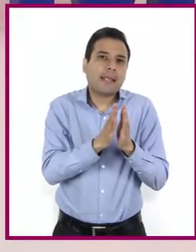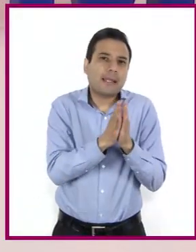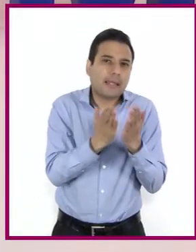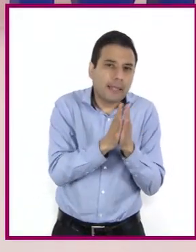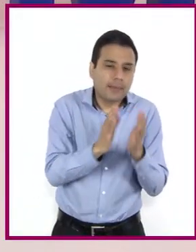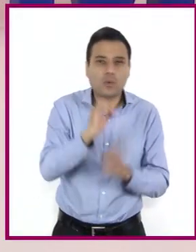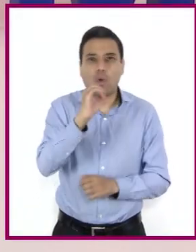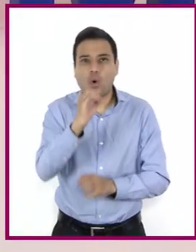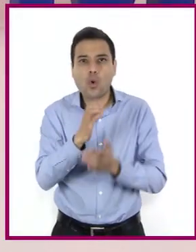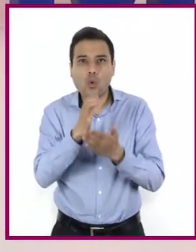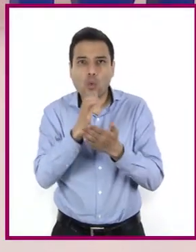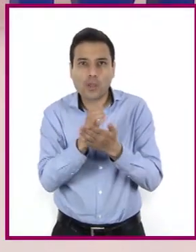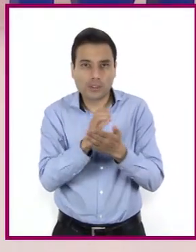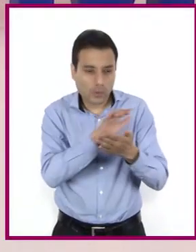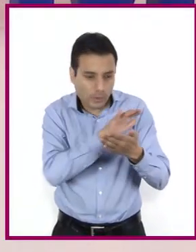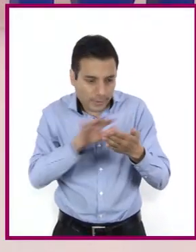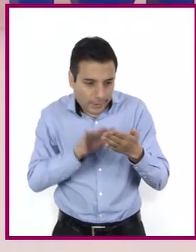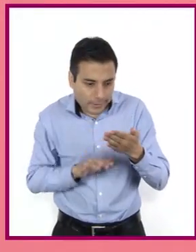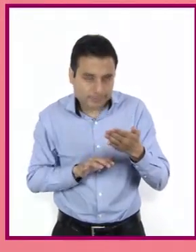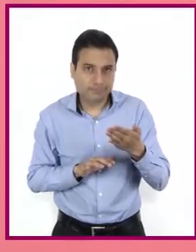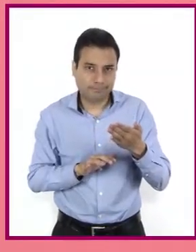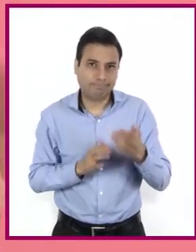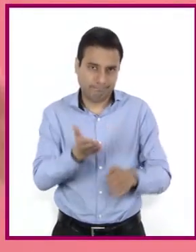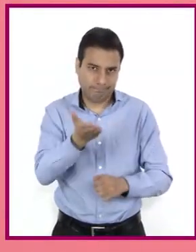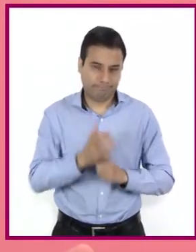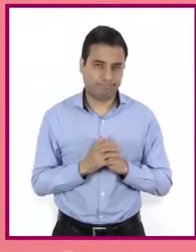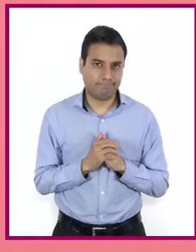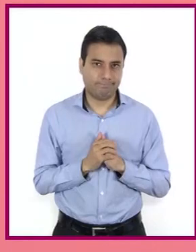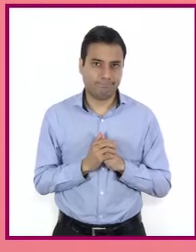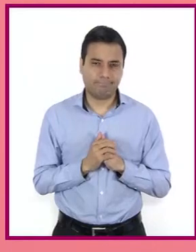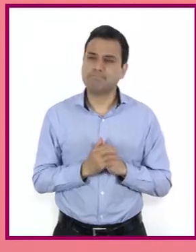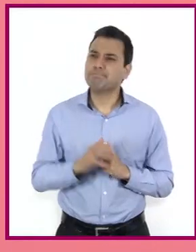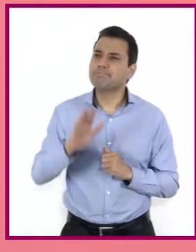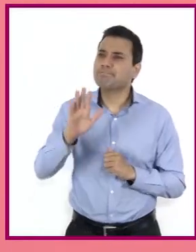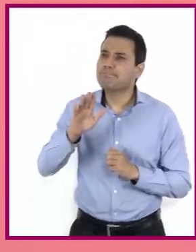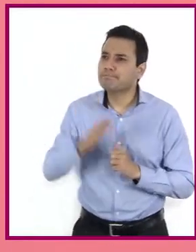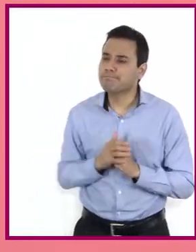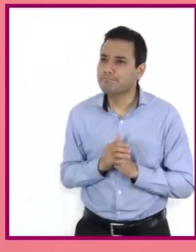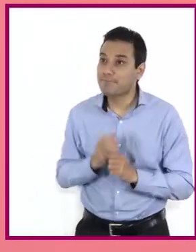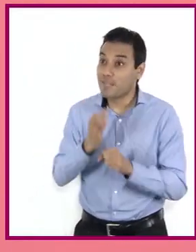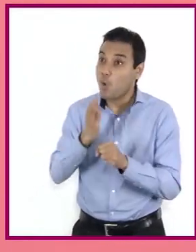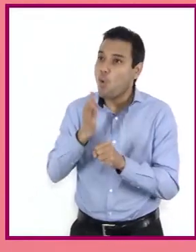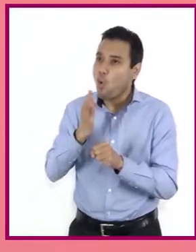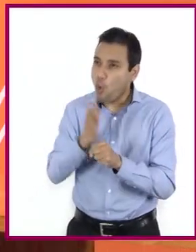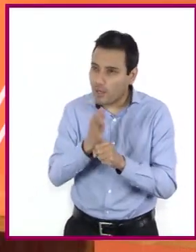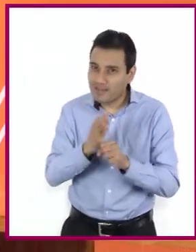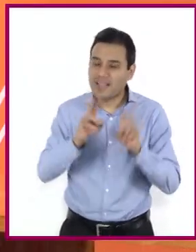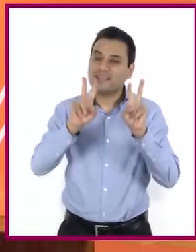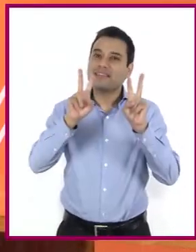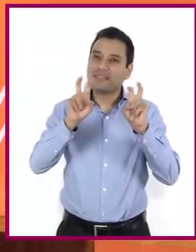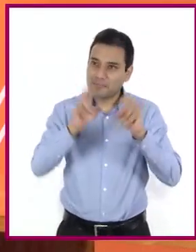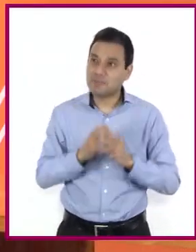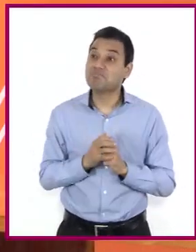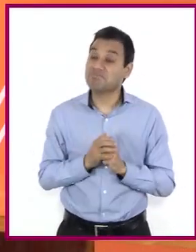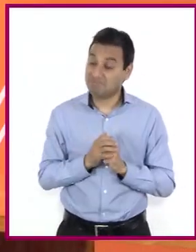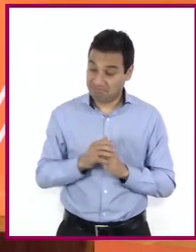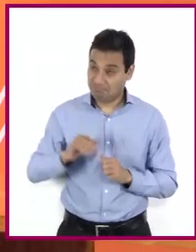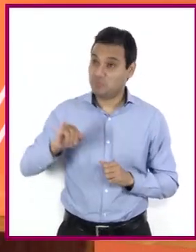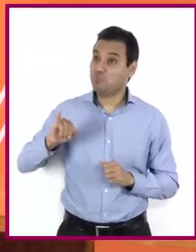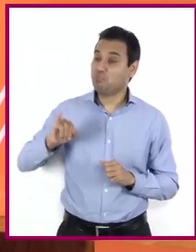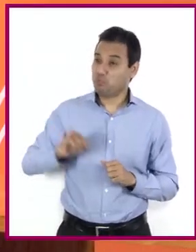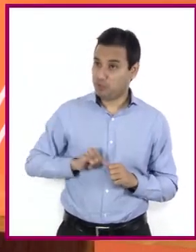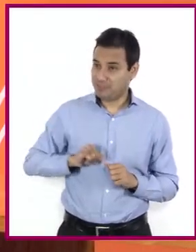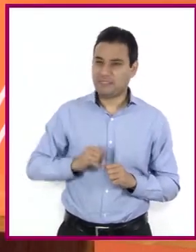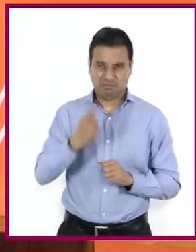consultar su libro de texto y revisar sus apuntes. Profesora, qué bueno que hoy vamos a trabajar el tema de campañas. No quiero